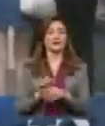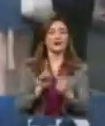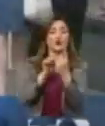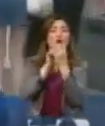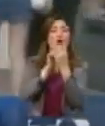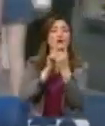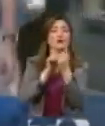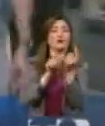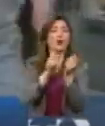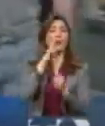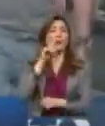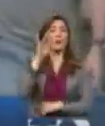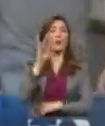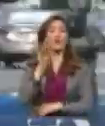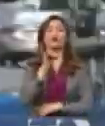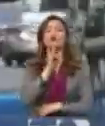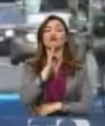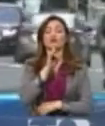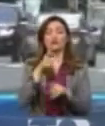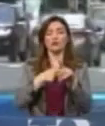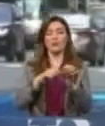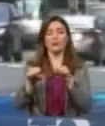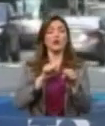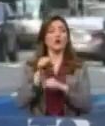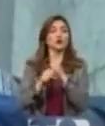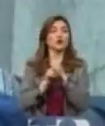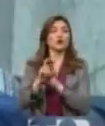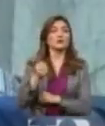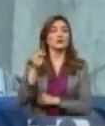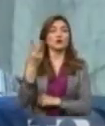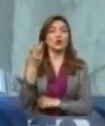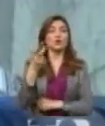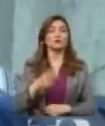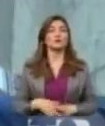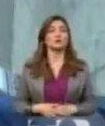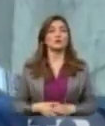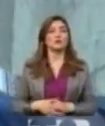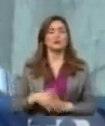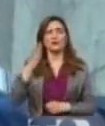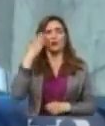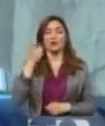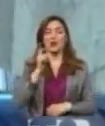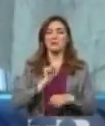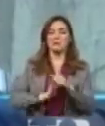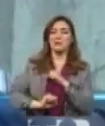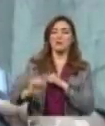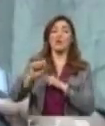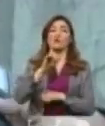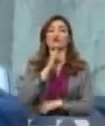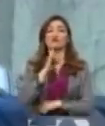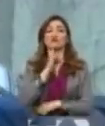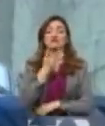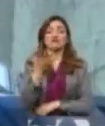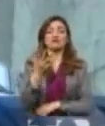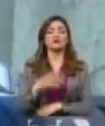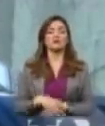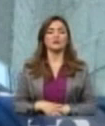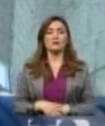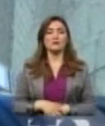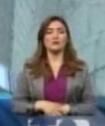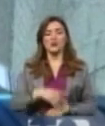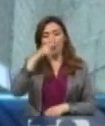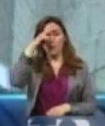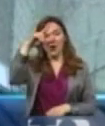esposo en nueva york eeuu en mayo del año 2012 sólo sabíamos que ella sale de aquí partió para eeuu pero el último que se vieron